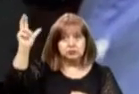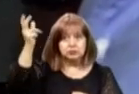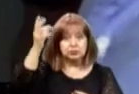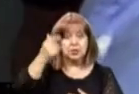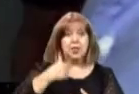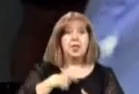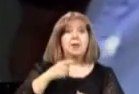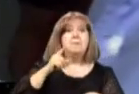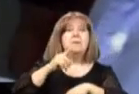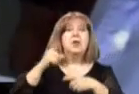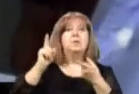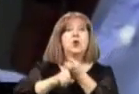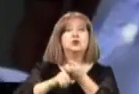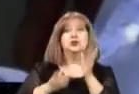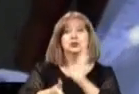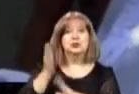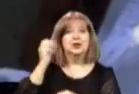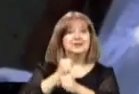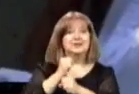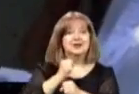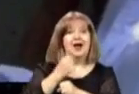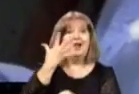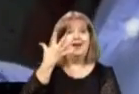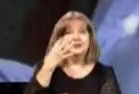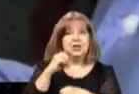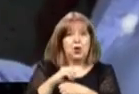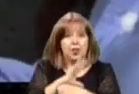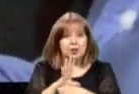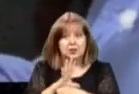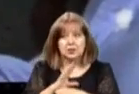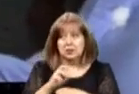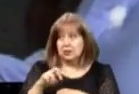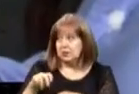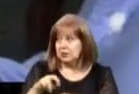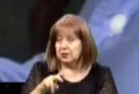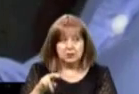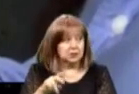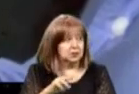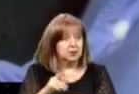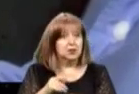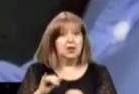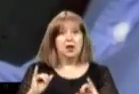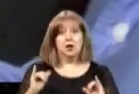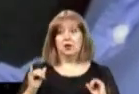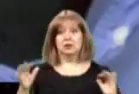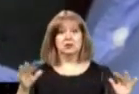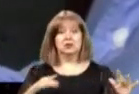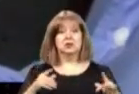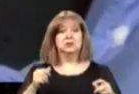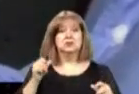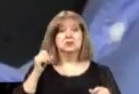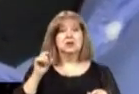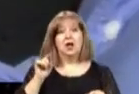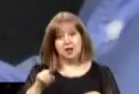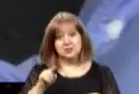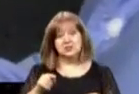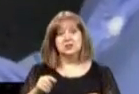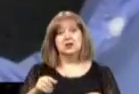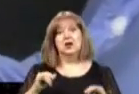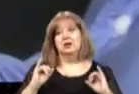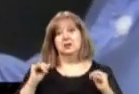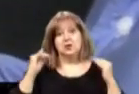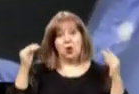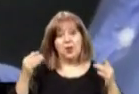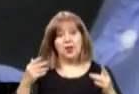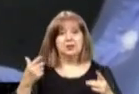Mi esposo se va a las 5 de la mañana y es una desolación y andan solamente los chicos estos haciendo daño. Bueno, si se los puede llamar